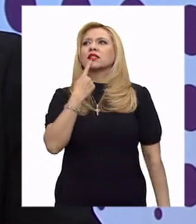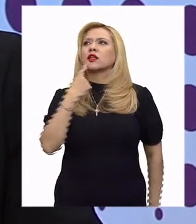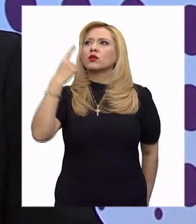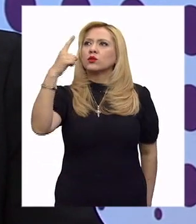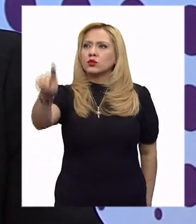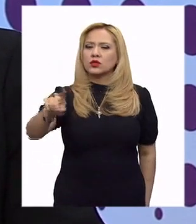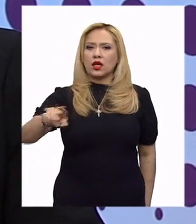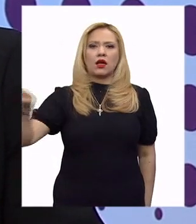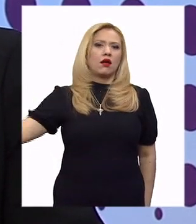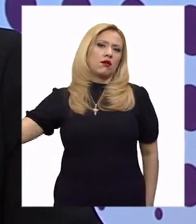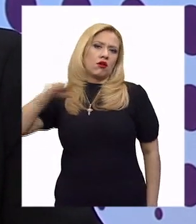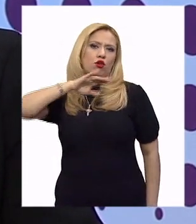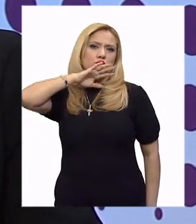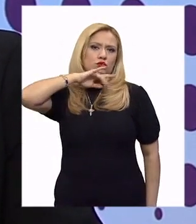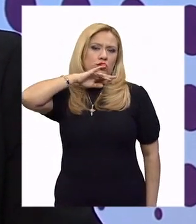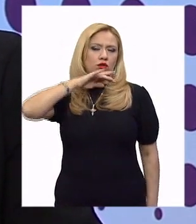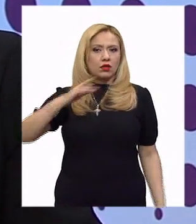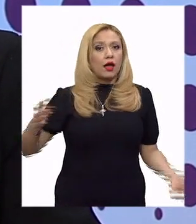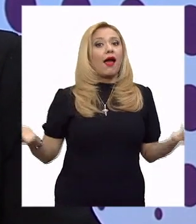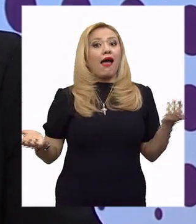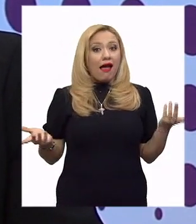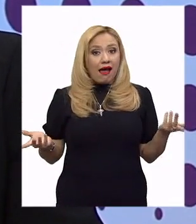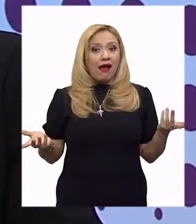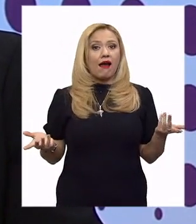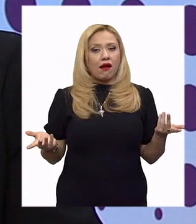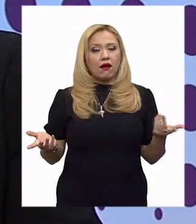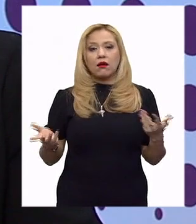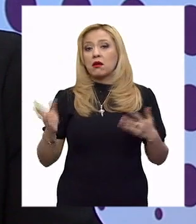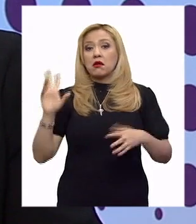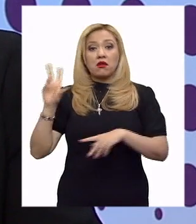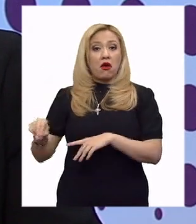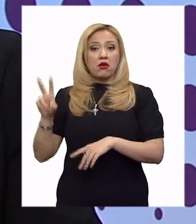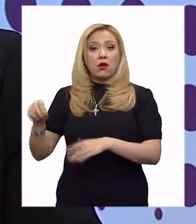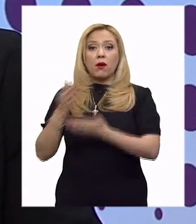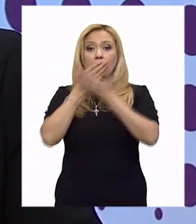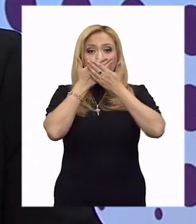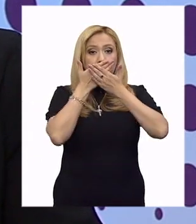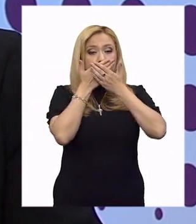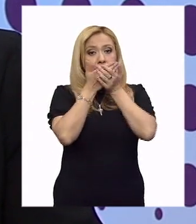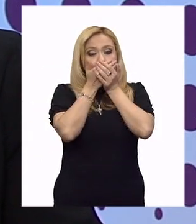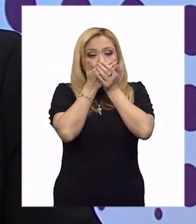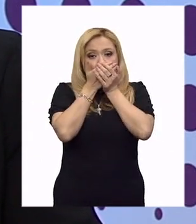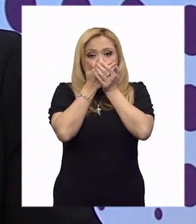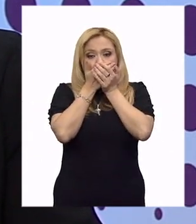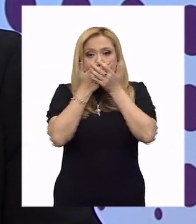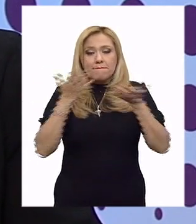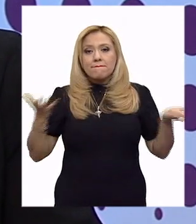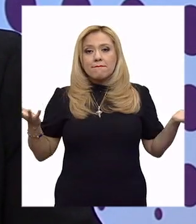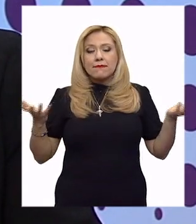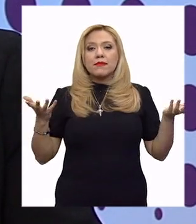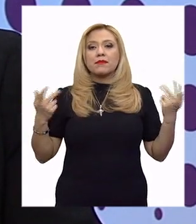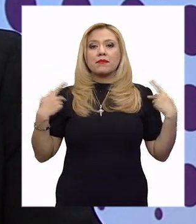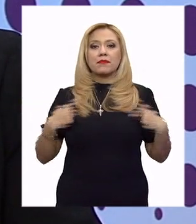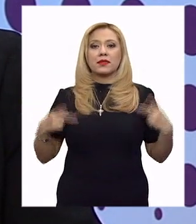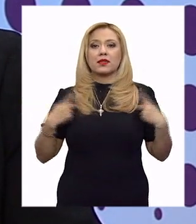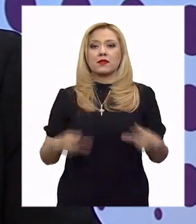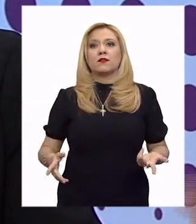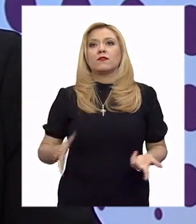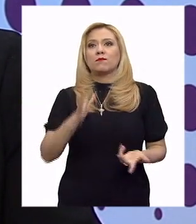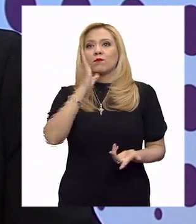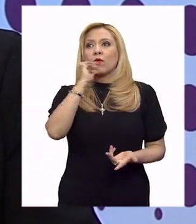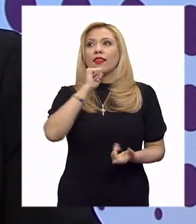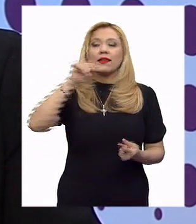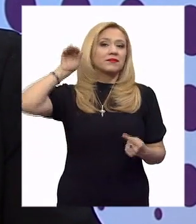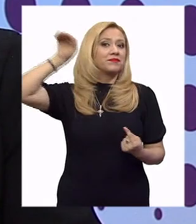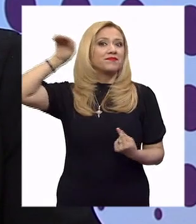corrupción. Entonces, al limitarse a la libertad de expresión, pues no solamente se limita la posibilidad de una persona de poder